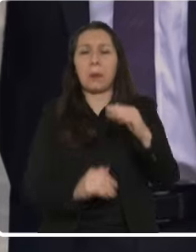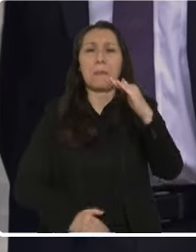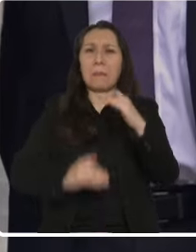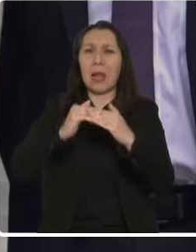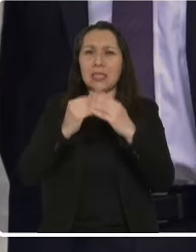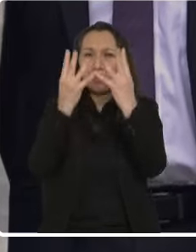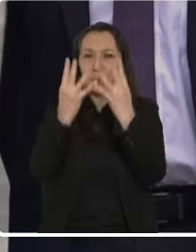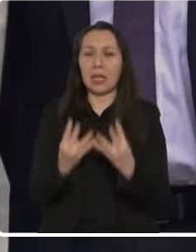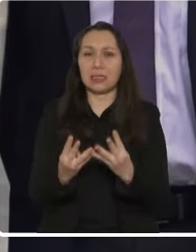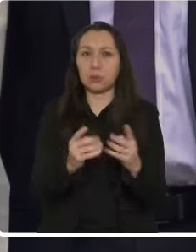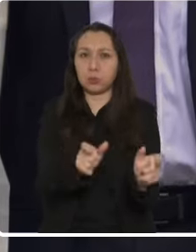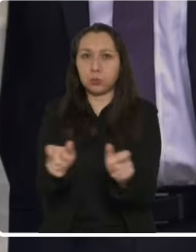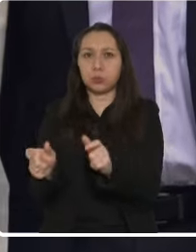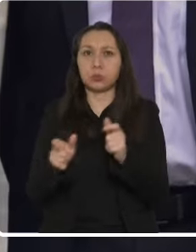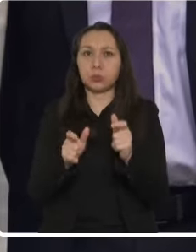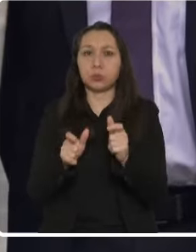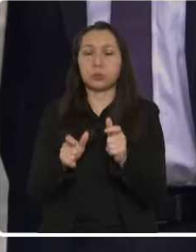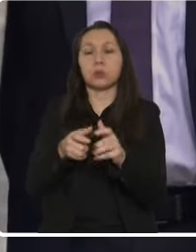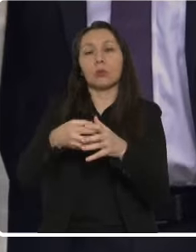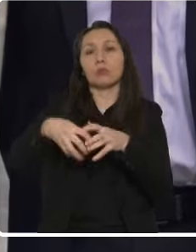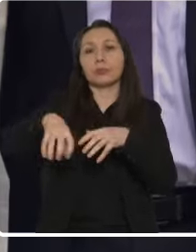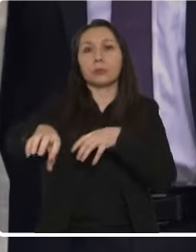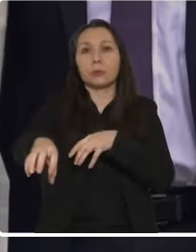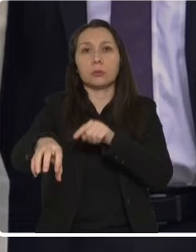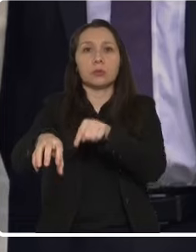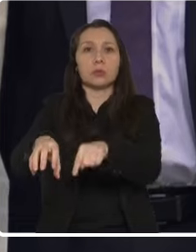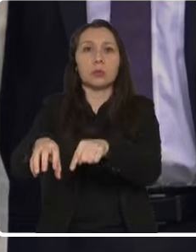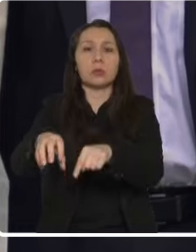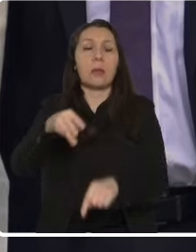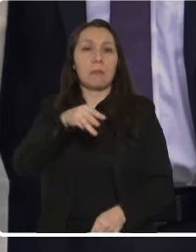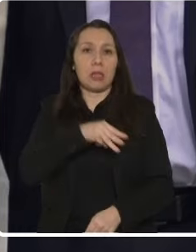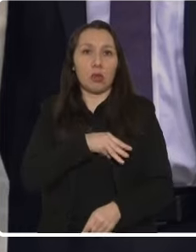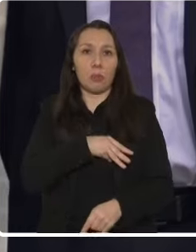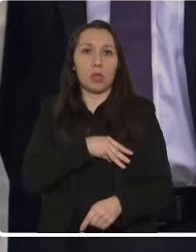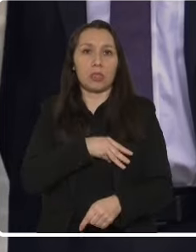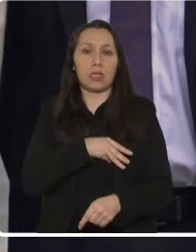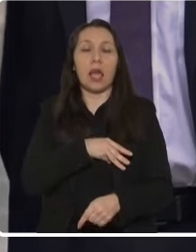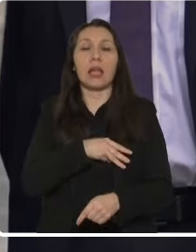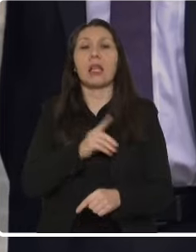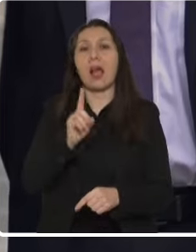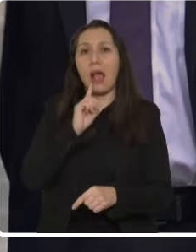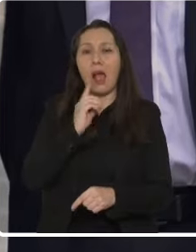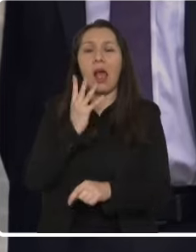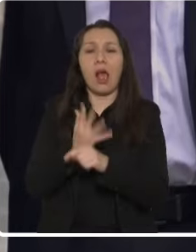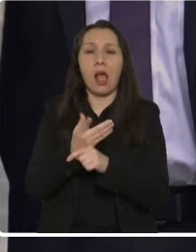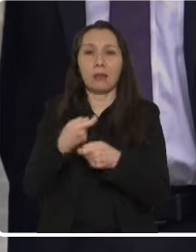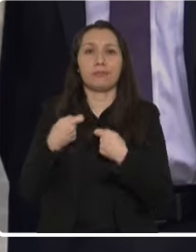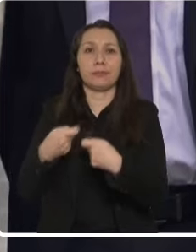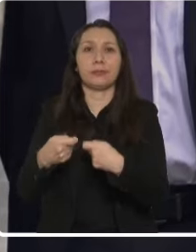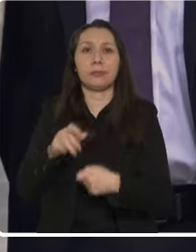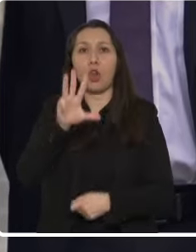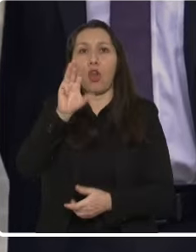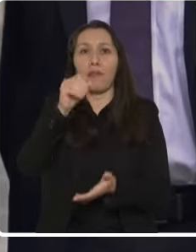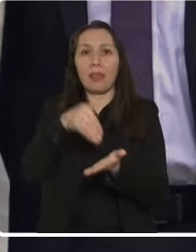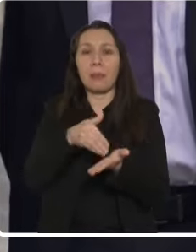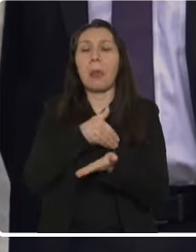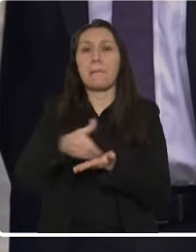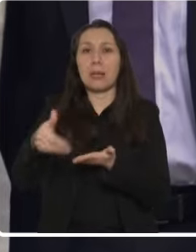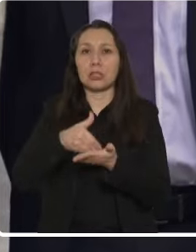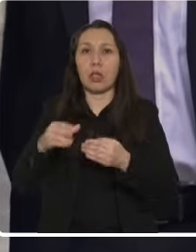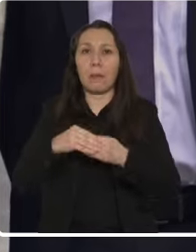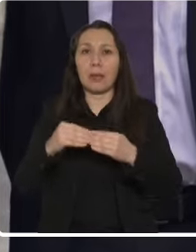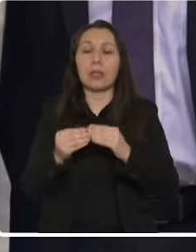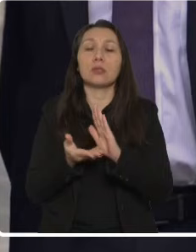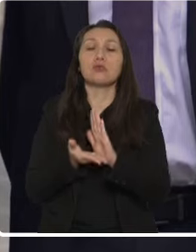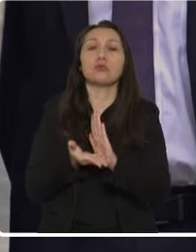máxima seguridad que será emplazada en la región metropolitana y tendrá un costo aproximado de 90 mil millones de pesos